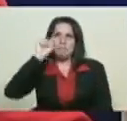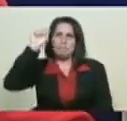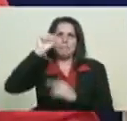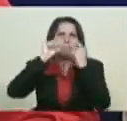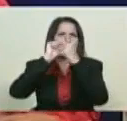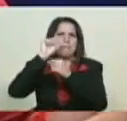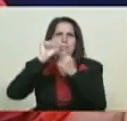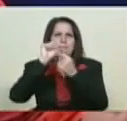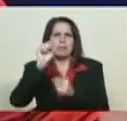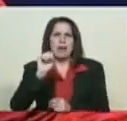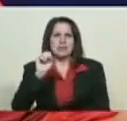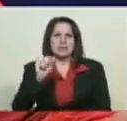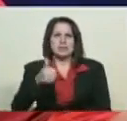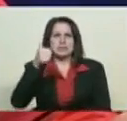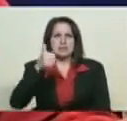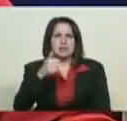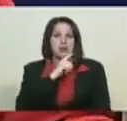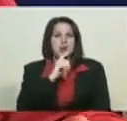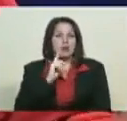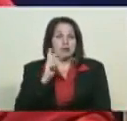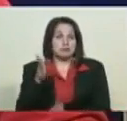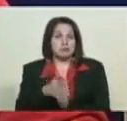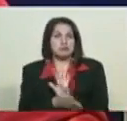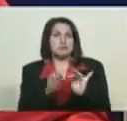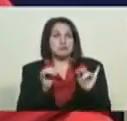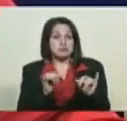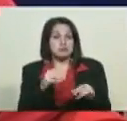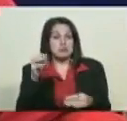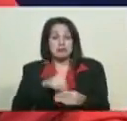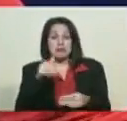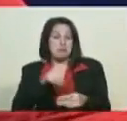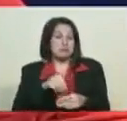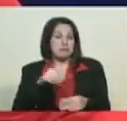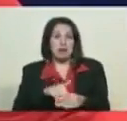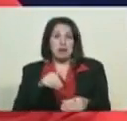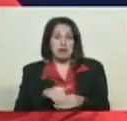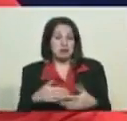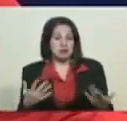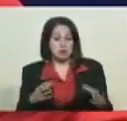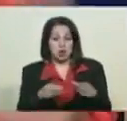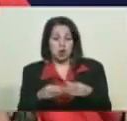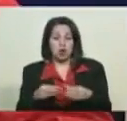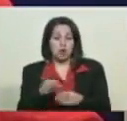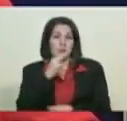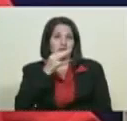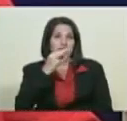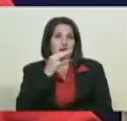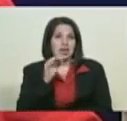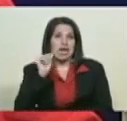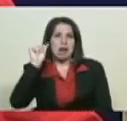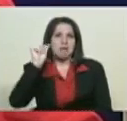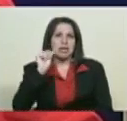candidatos. Así es. Ahorita los partidos políticos de oposición más votados probablemente sean Copei y el MAS.